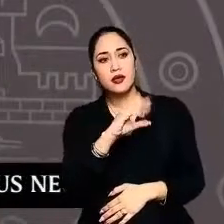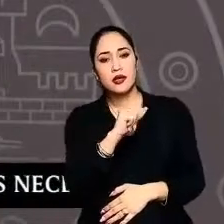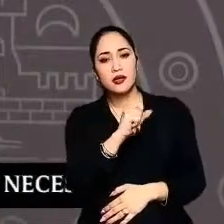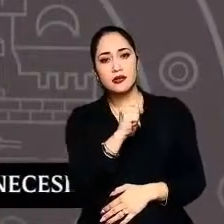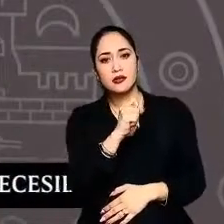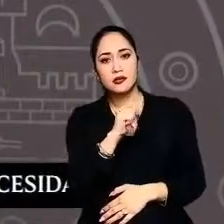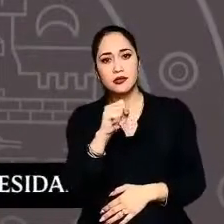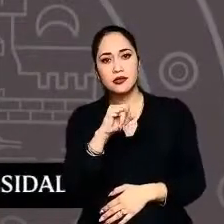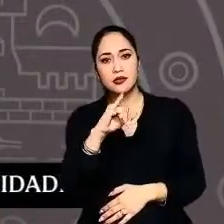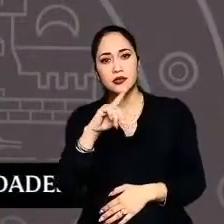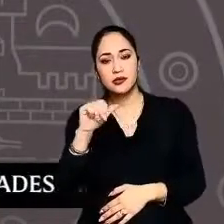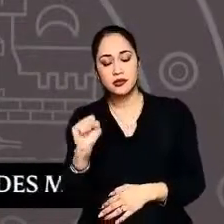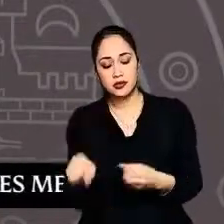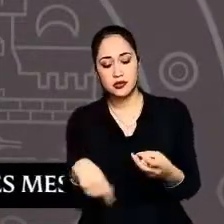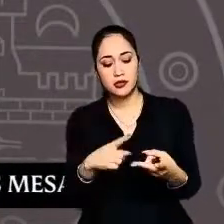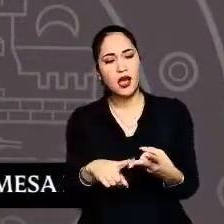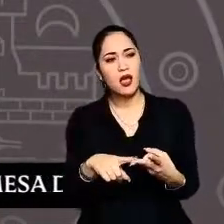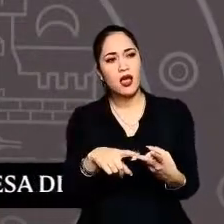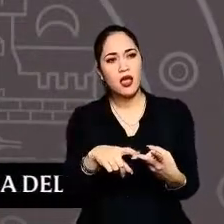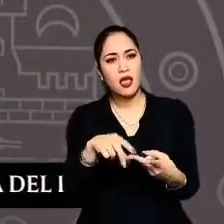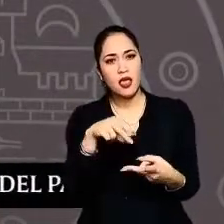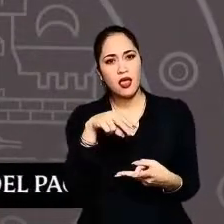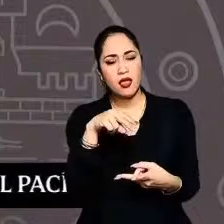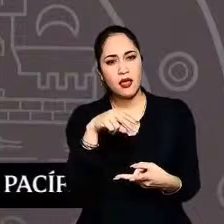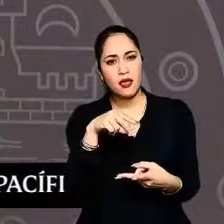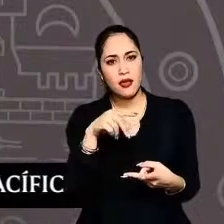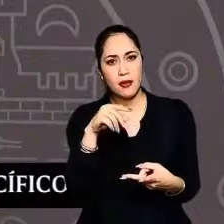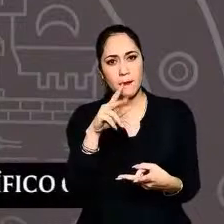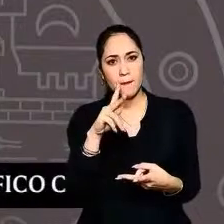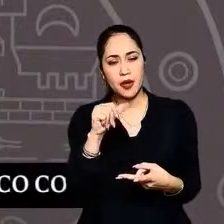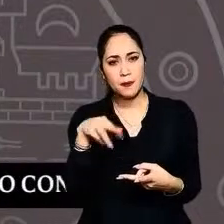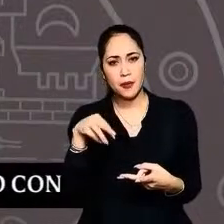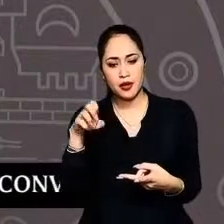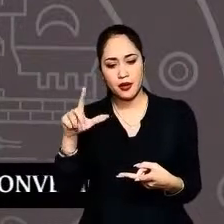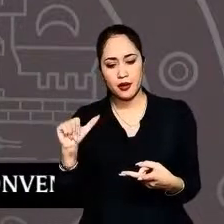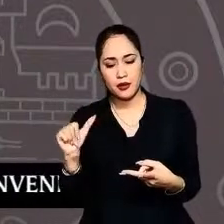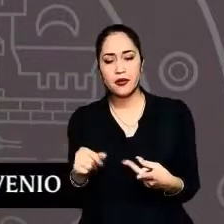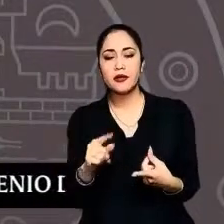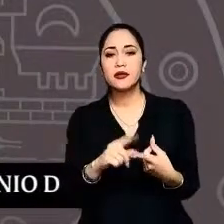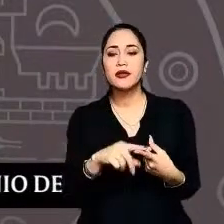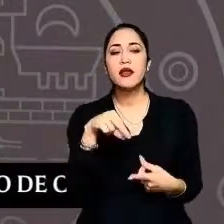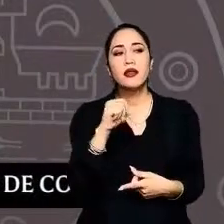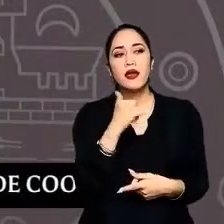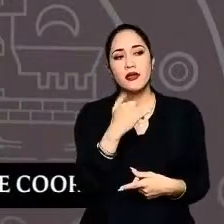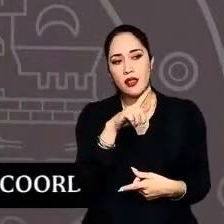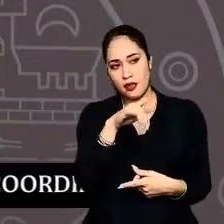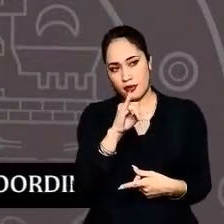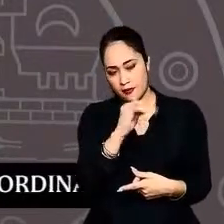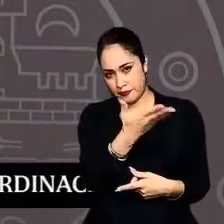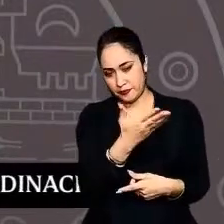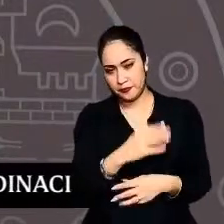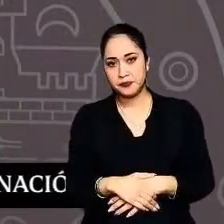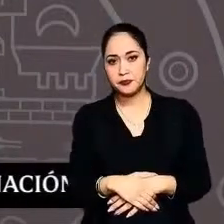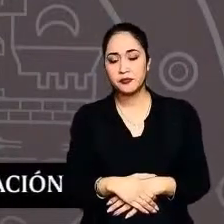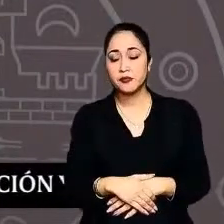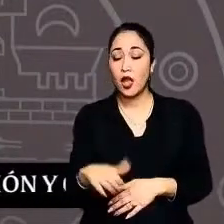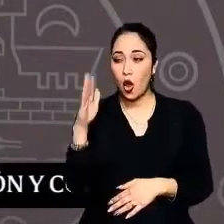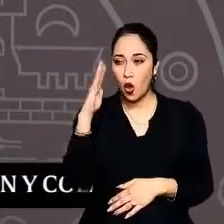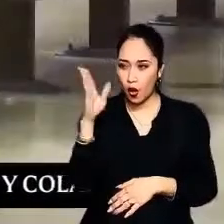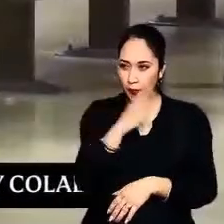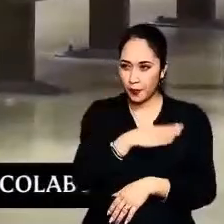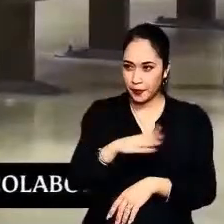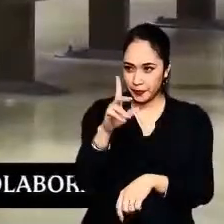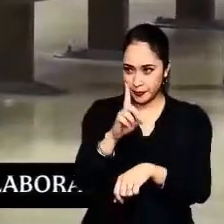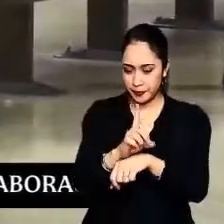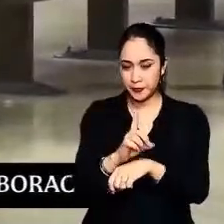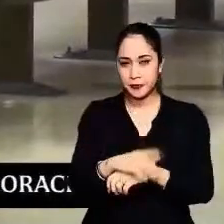Pamela Espinosa. Nayeli. Y Enrique Santoyo, gobernador. Hola, buenos días.